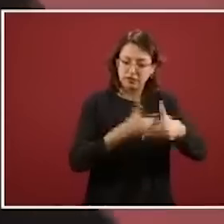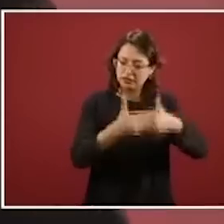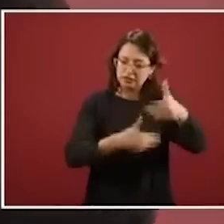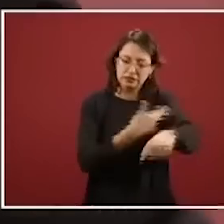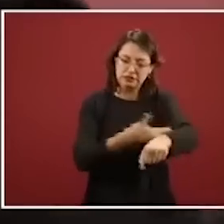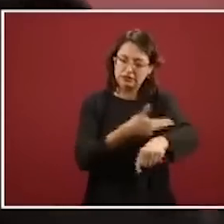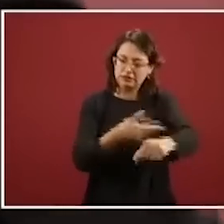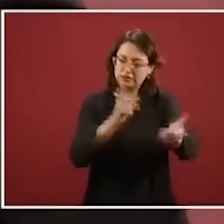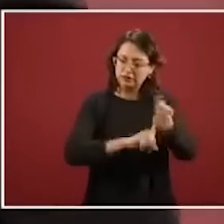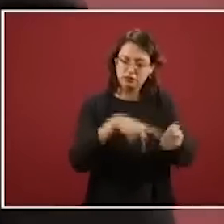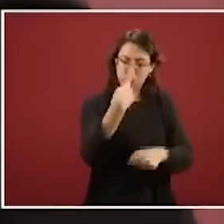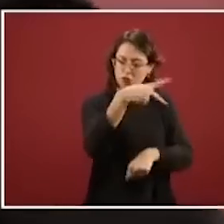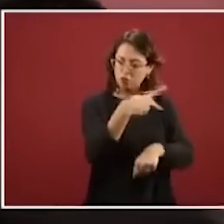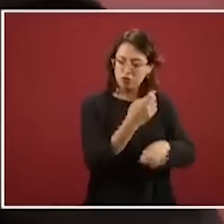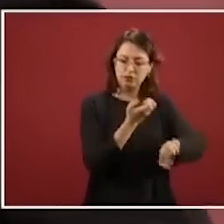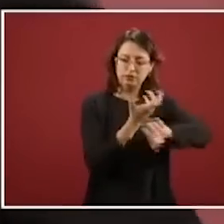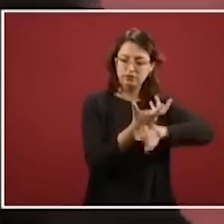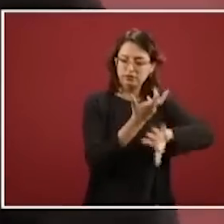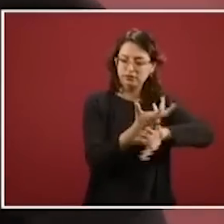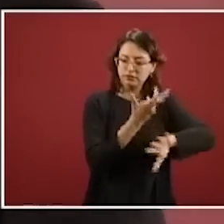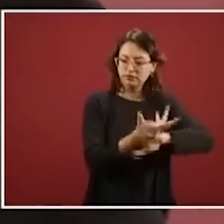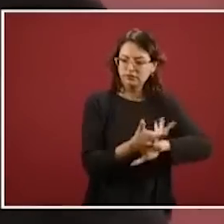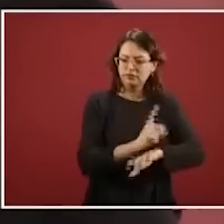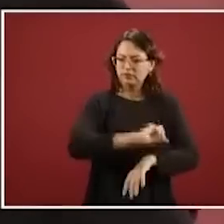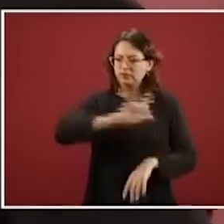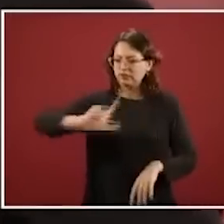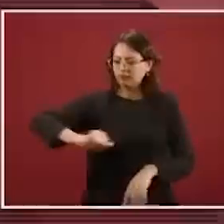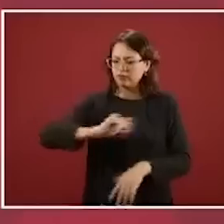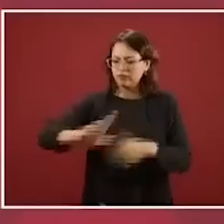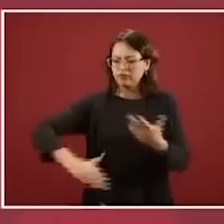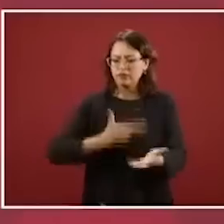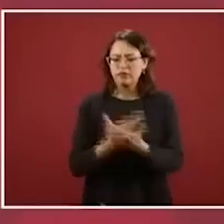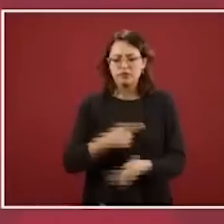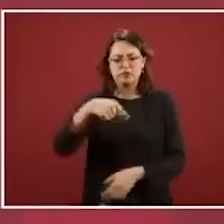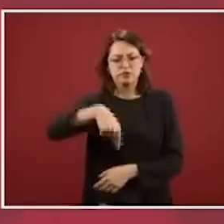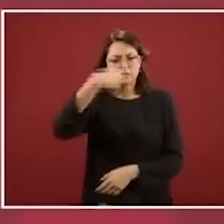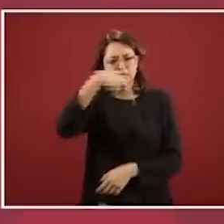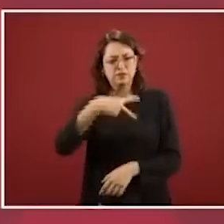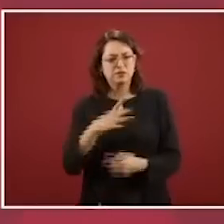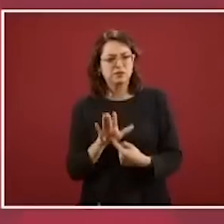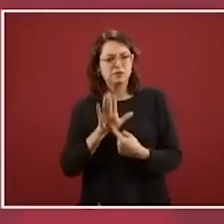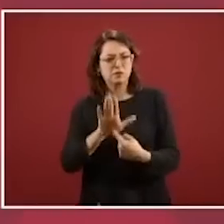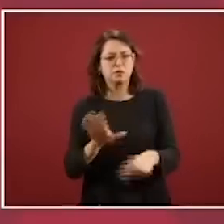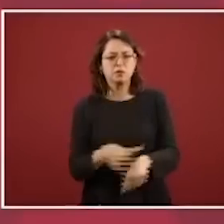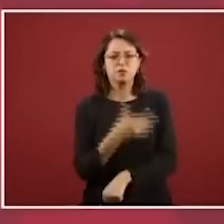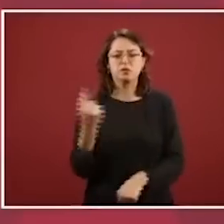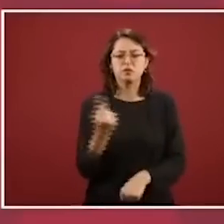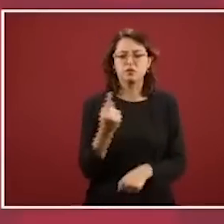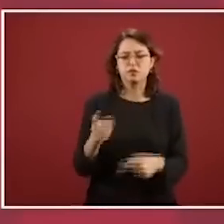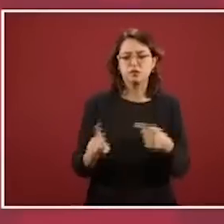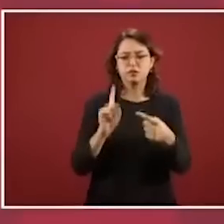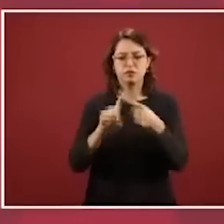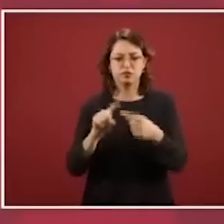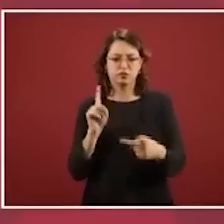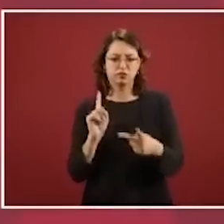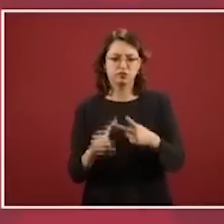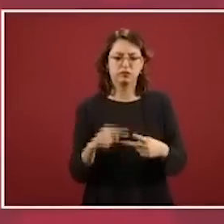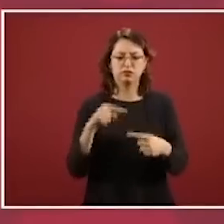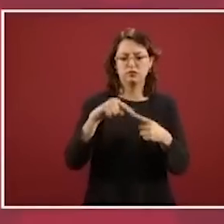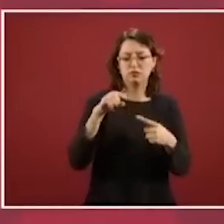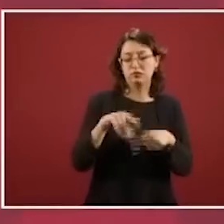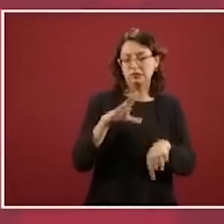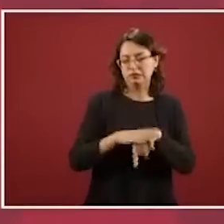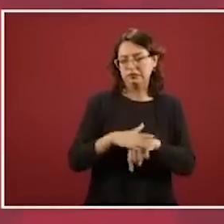acabo de explicar. Entonces, ¿por qué lo plantea? Bueno, por dos razones, una de fondo y una de